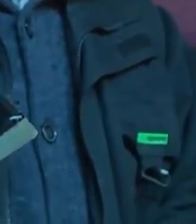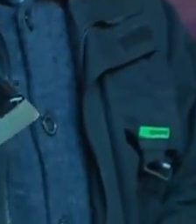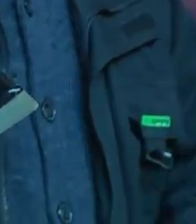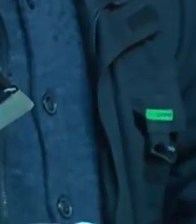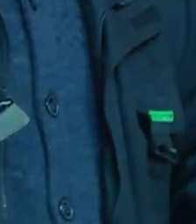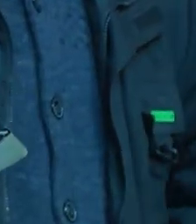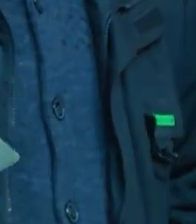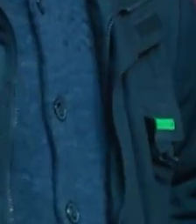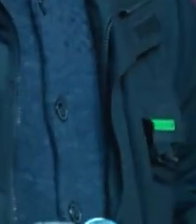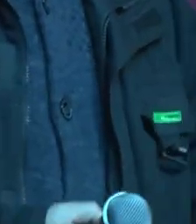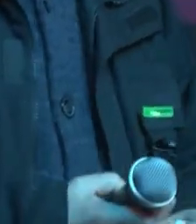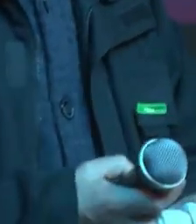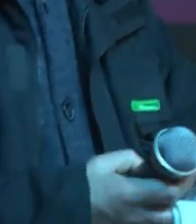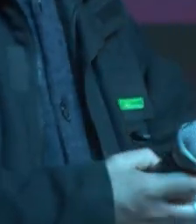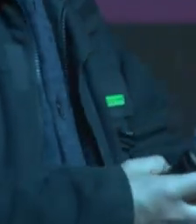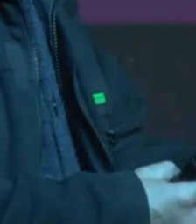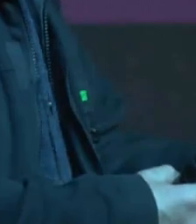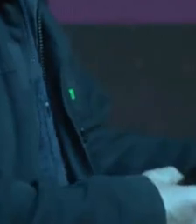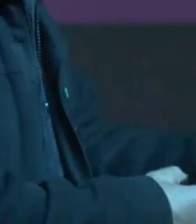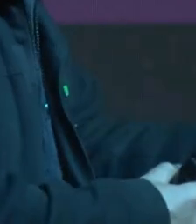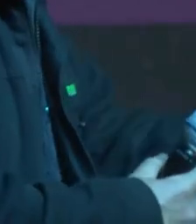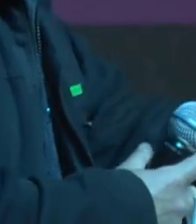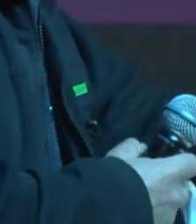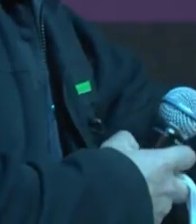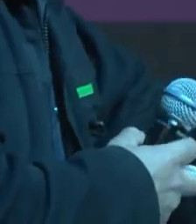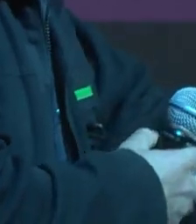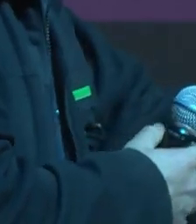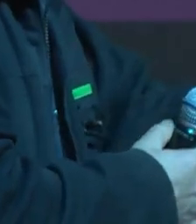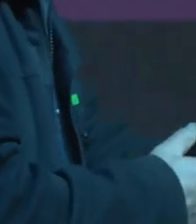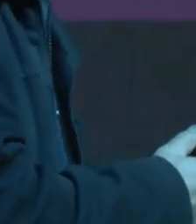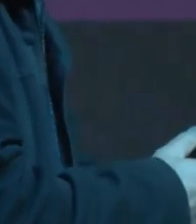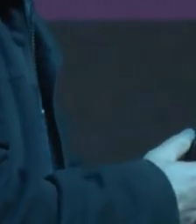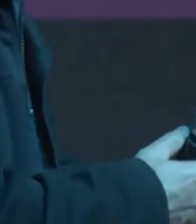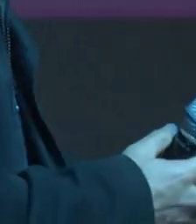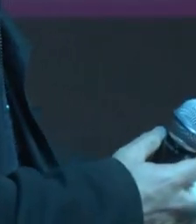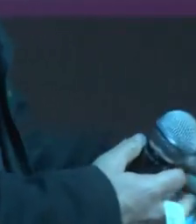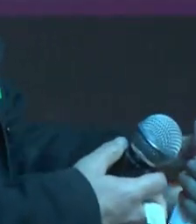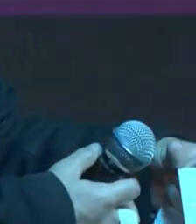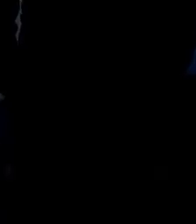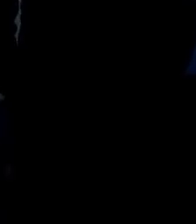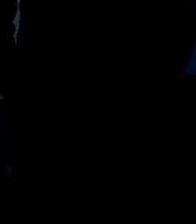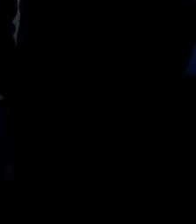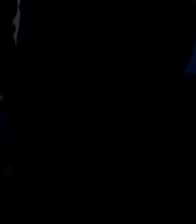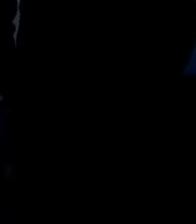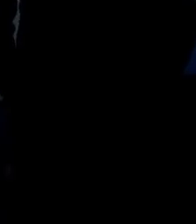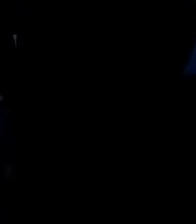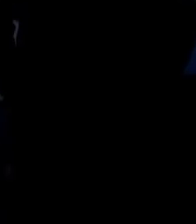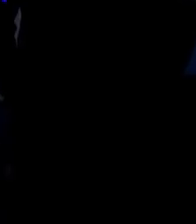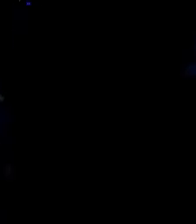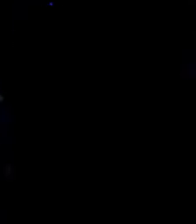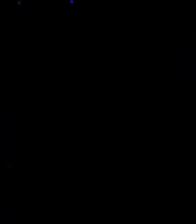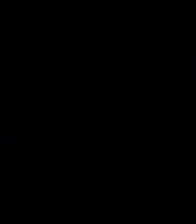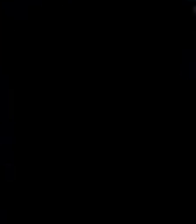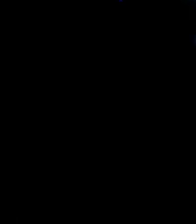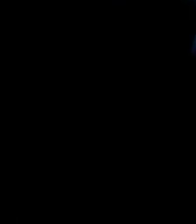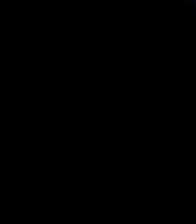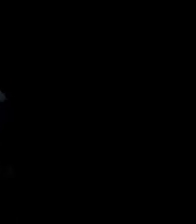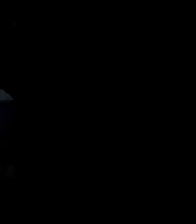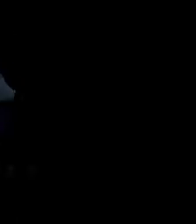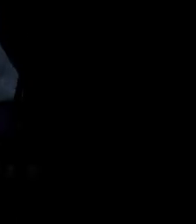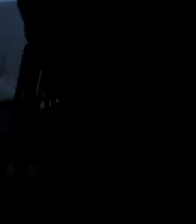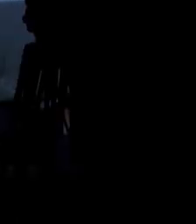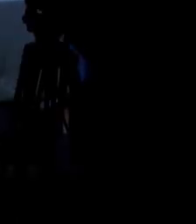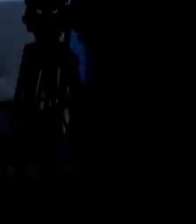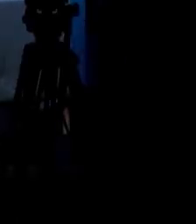música y ahora tenemos un regalo para ustedes por haber venido acá al Museo Interactivo Mirador desde nuestro